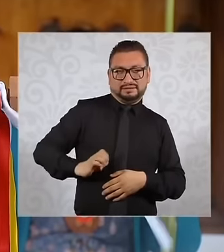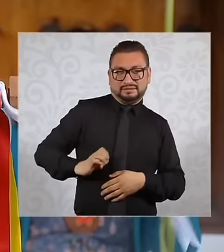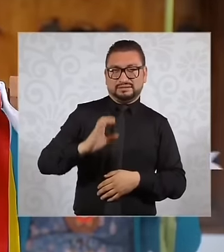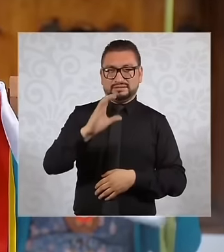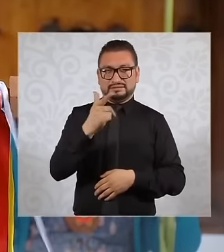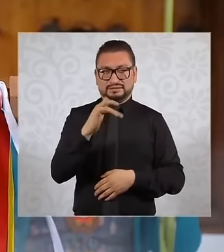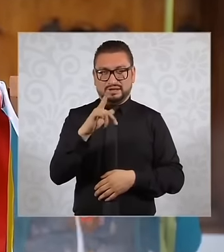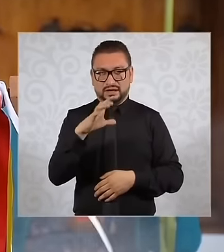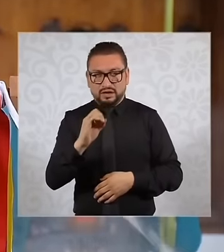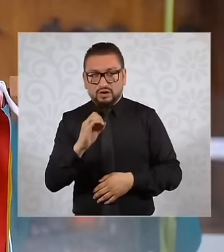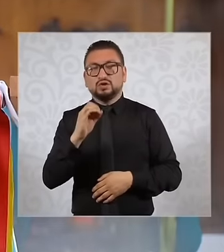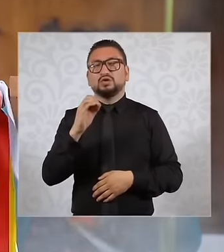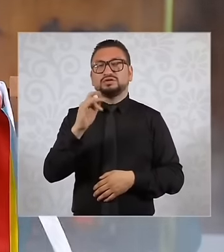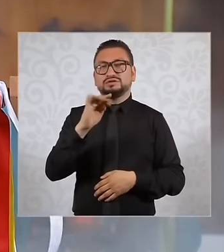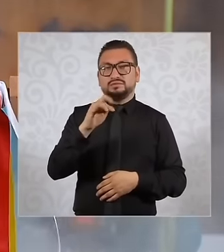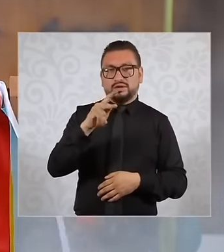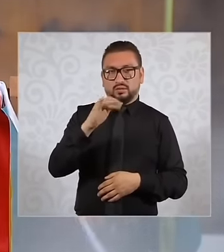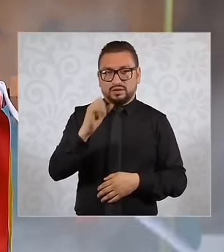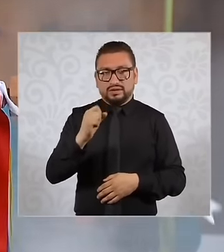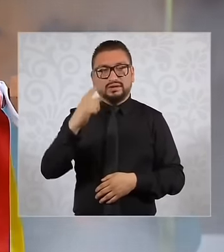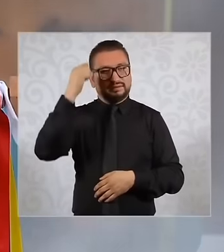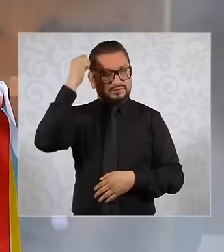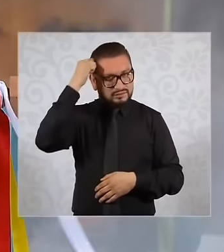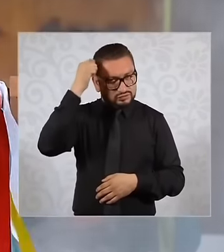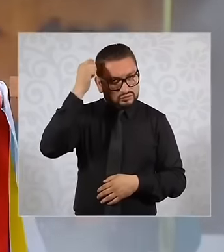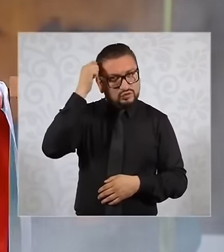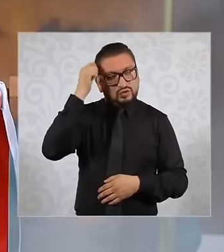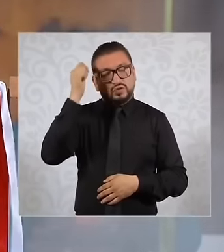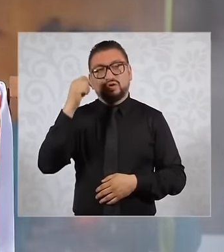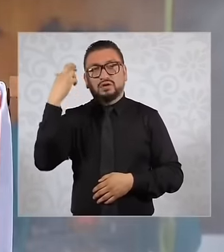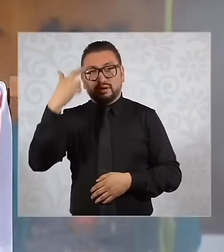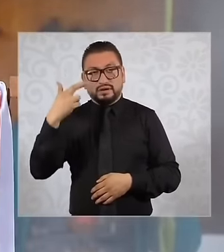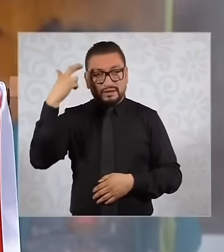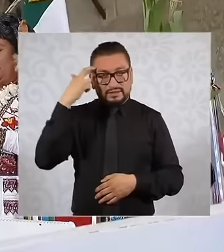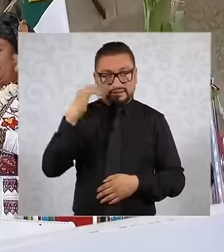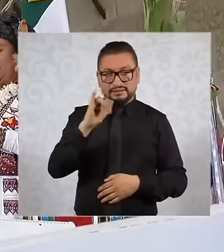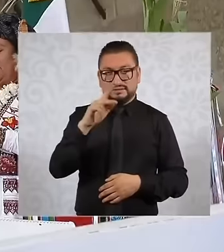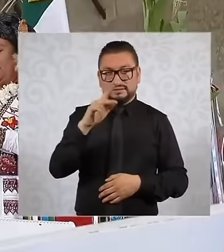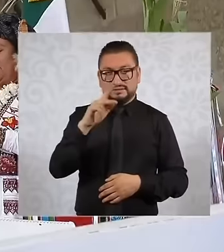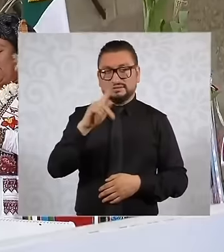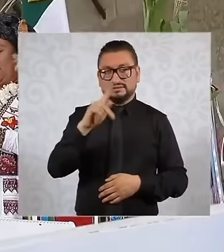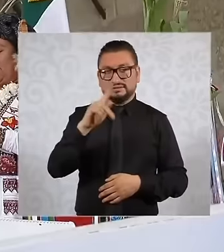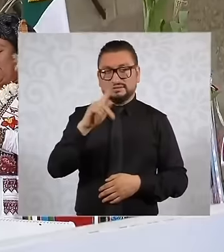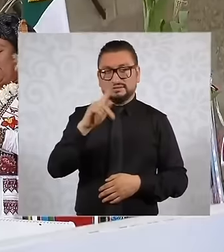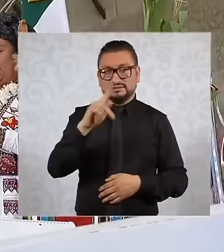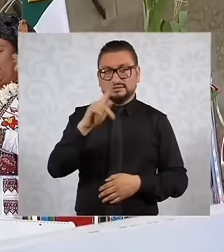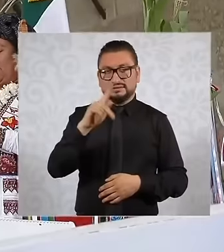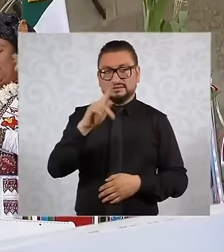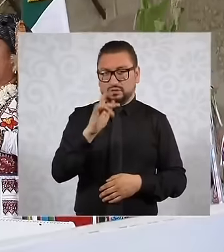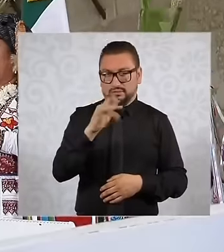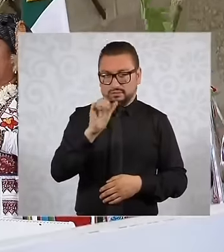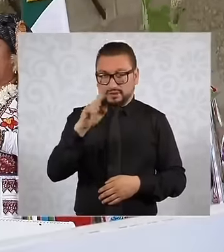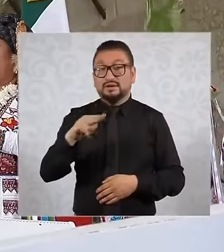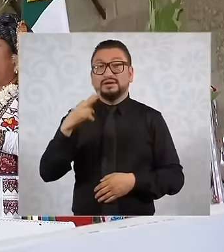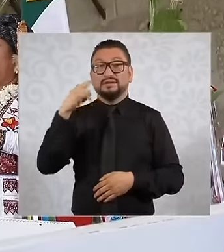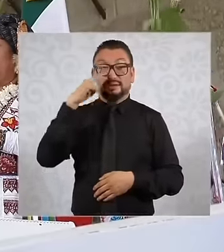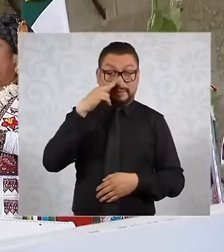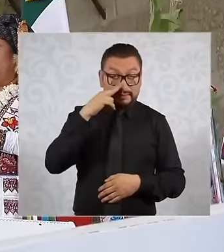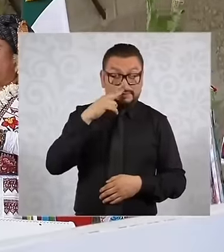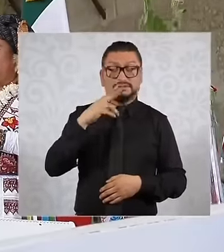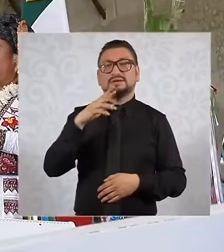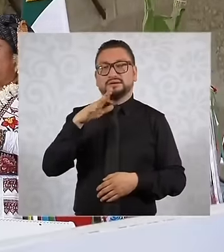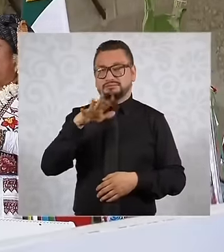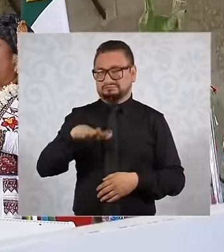de Chalco, Chimalhuacán, Texcoco, Los Reyes, La Paz, Iztapaluca, Chicoloapan y Ciudad